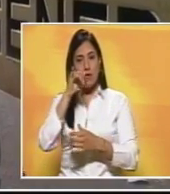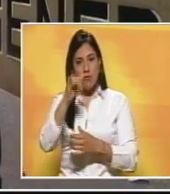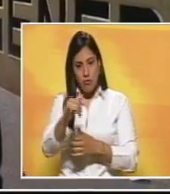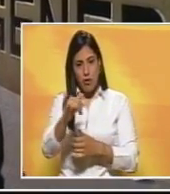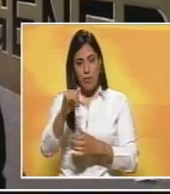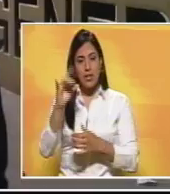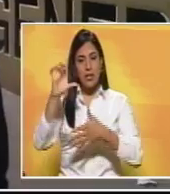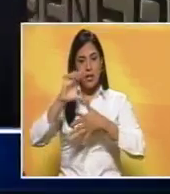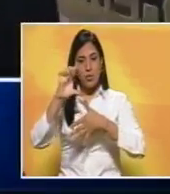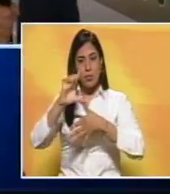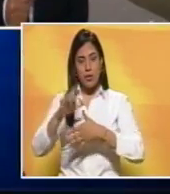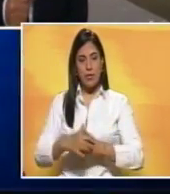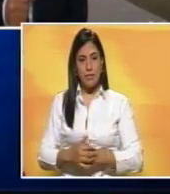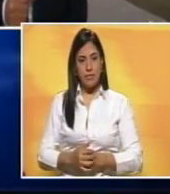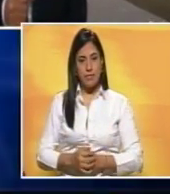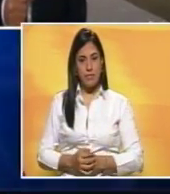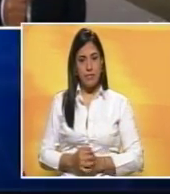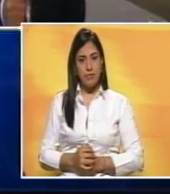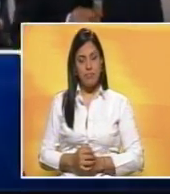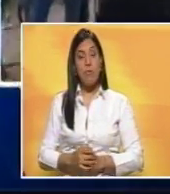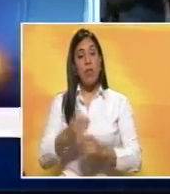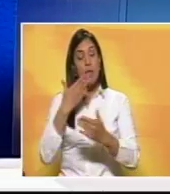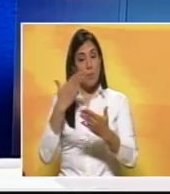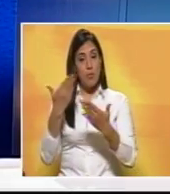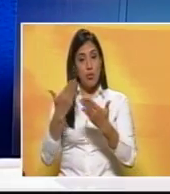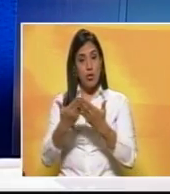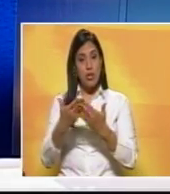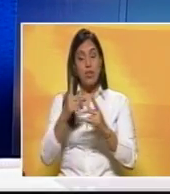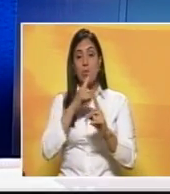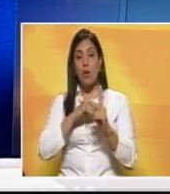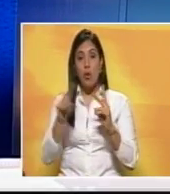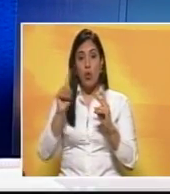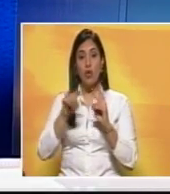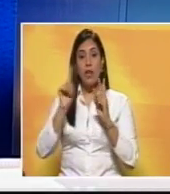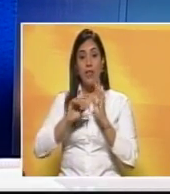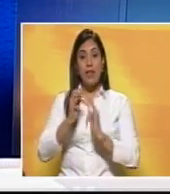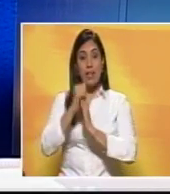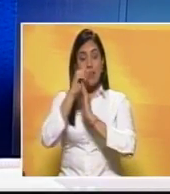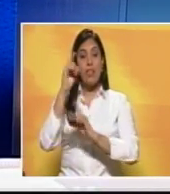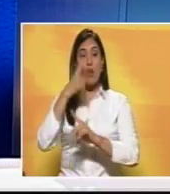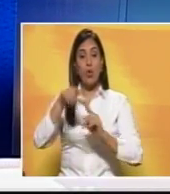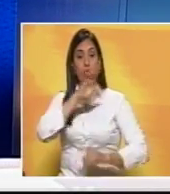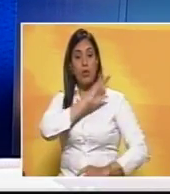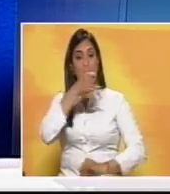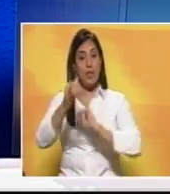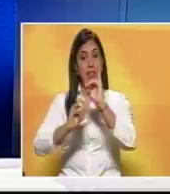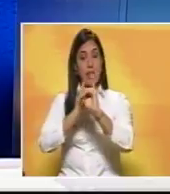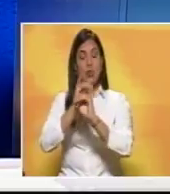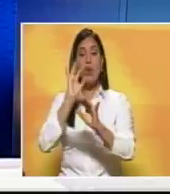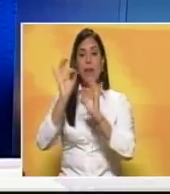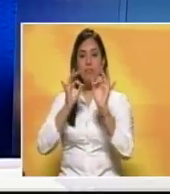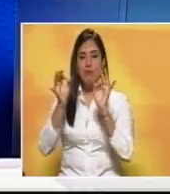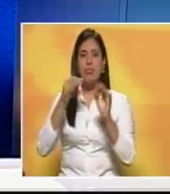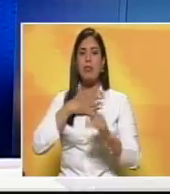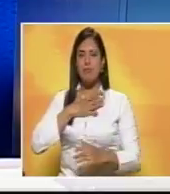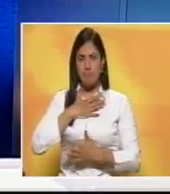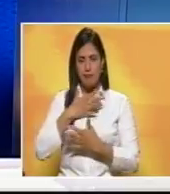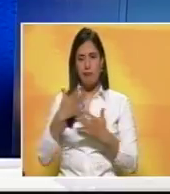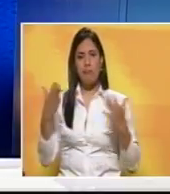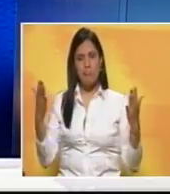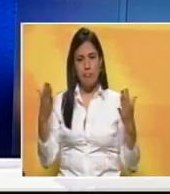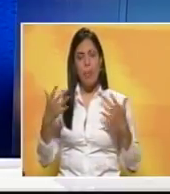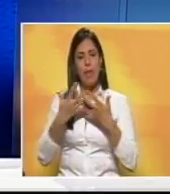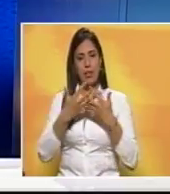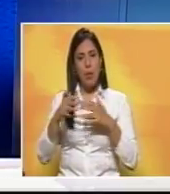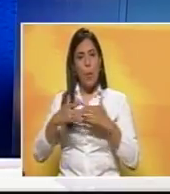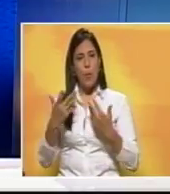Informativa Latinoamericana. Muchísimas gracias, Guillermo. Diversos líderes y mandatarios internacionales han expresado su solidaridad con